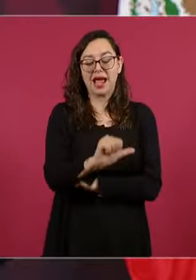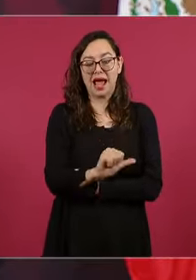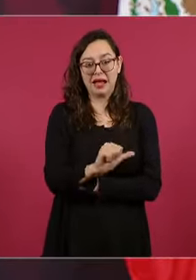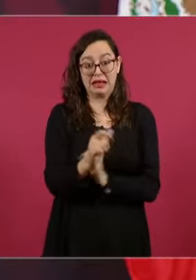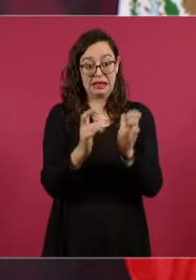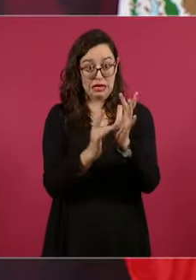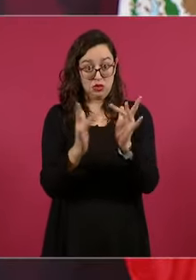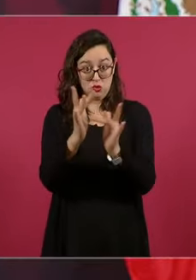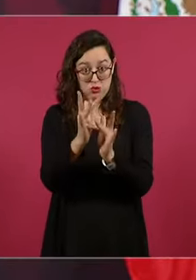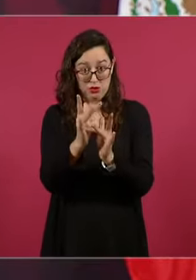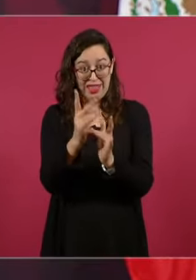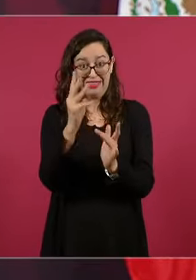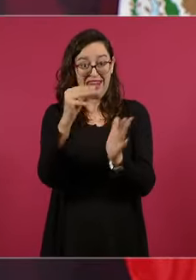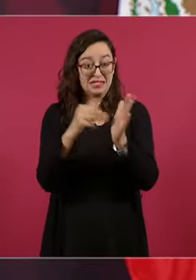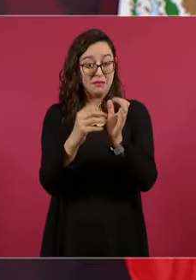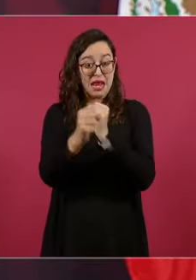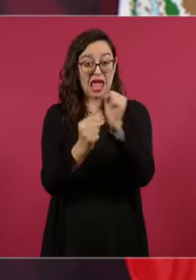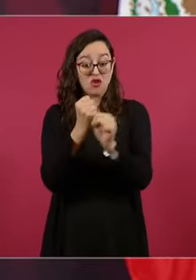de Cristo.